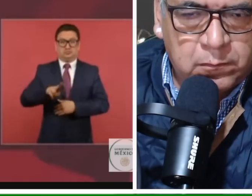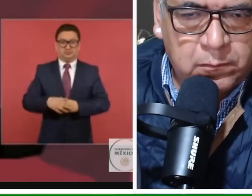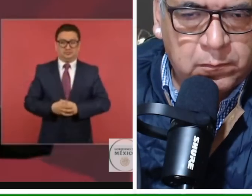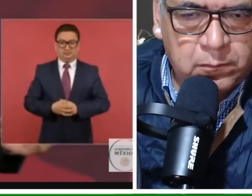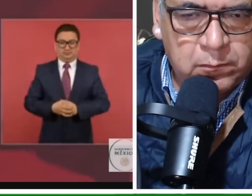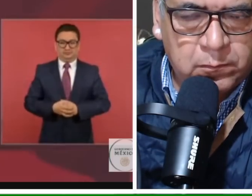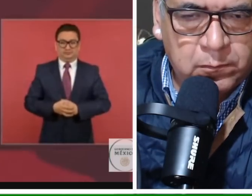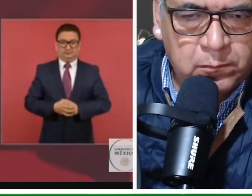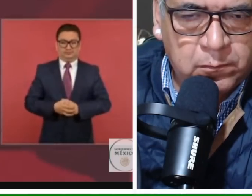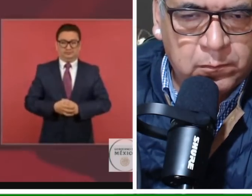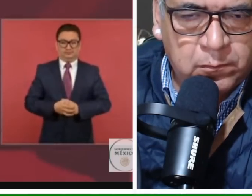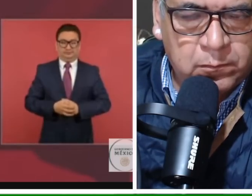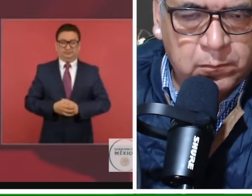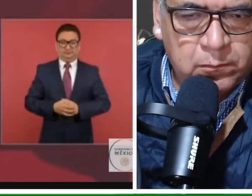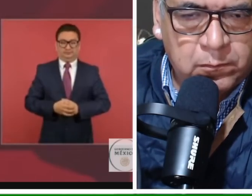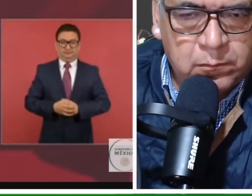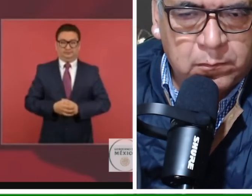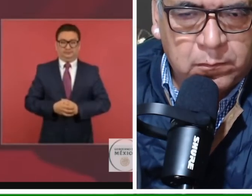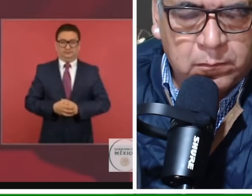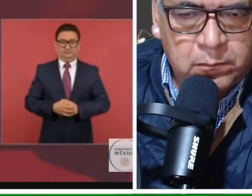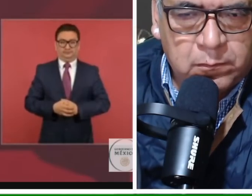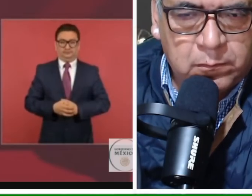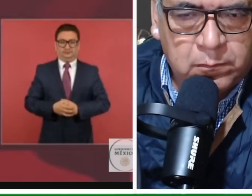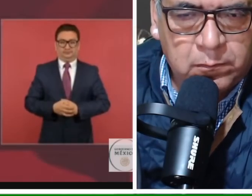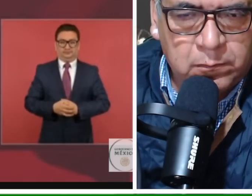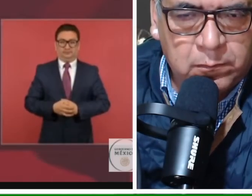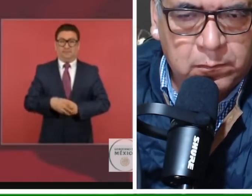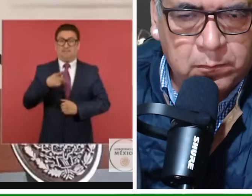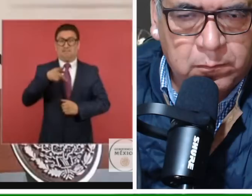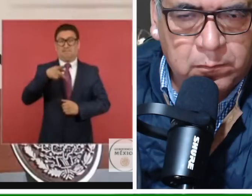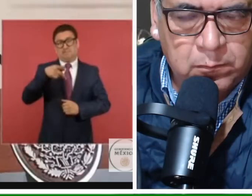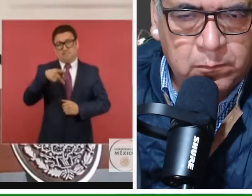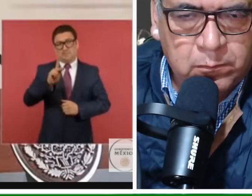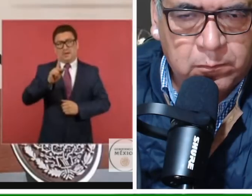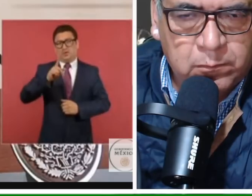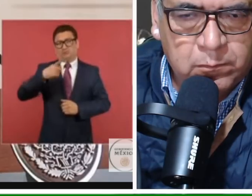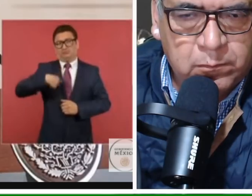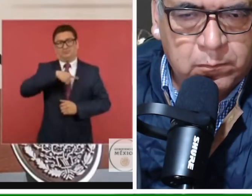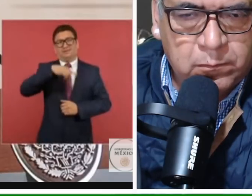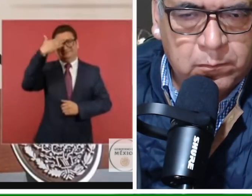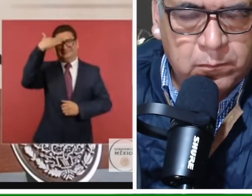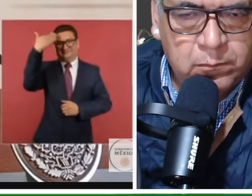Pero ya es sabido el porqué.